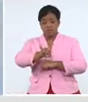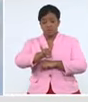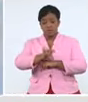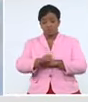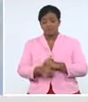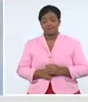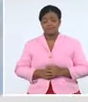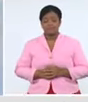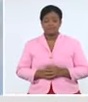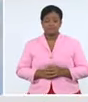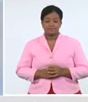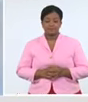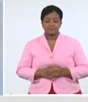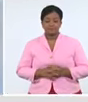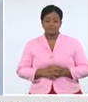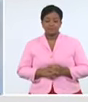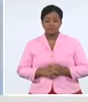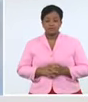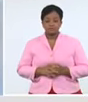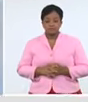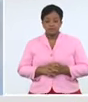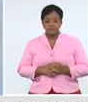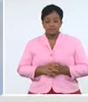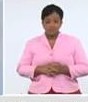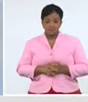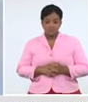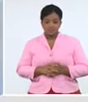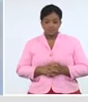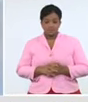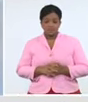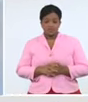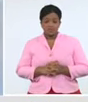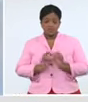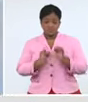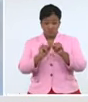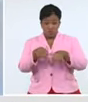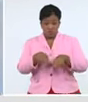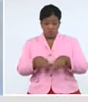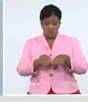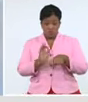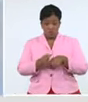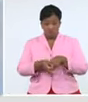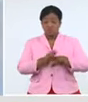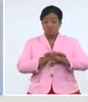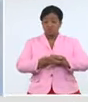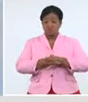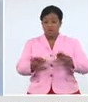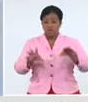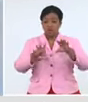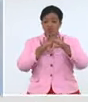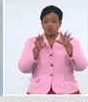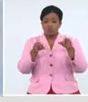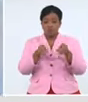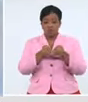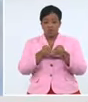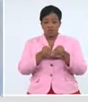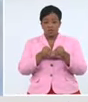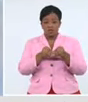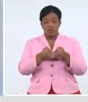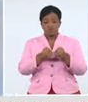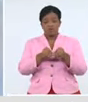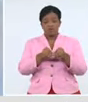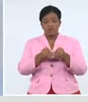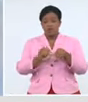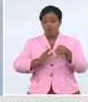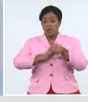con COVID-19 y que informamos en el día de hoy, y ya de esta manera se acumulan en toda la pandemia